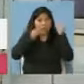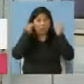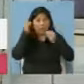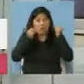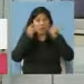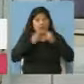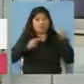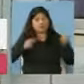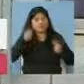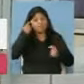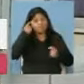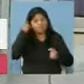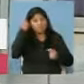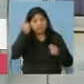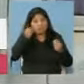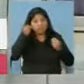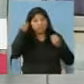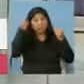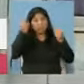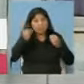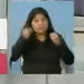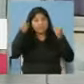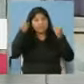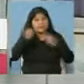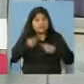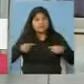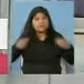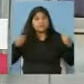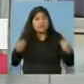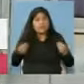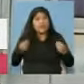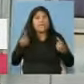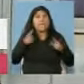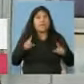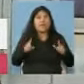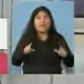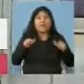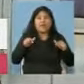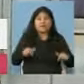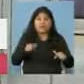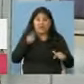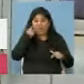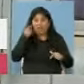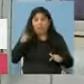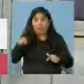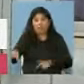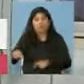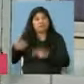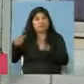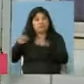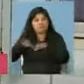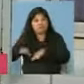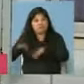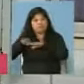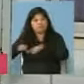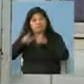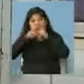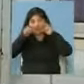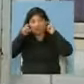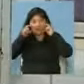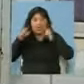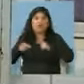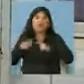preocupación. Así que principalmente estamos cubriendo todo lo que es salario, y eso es lo que nos deja más tranquilos.